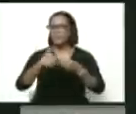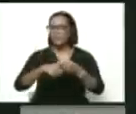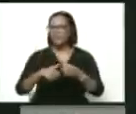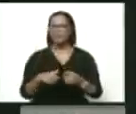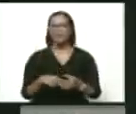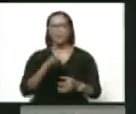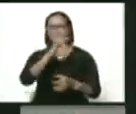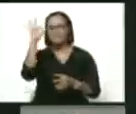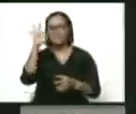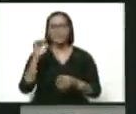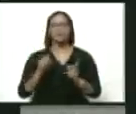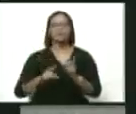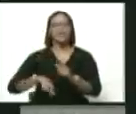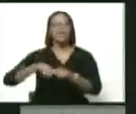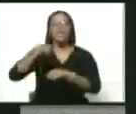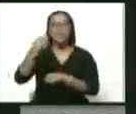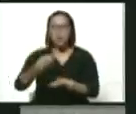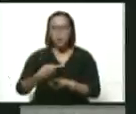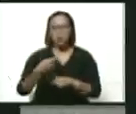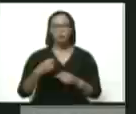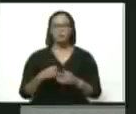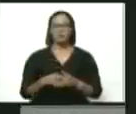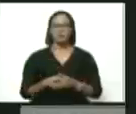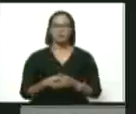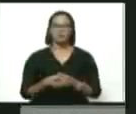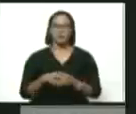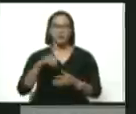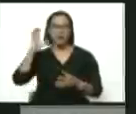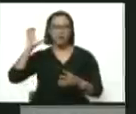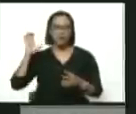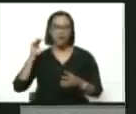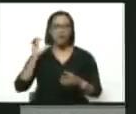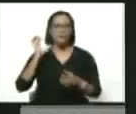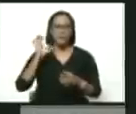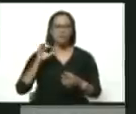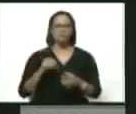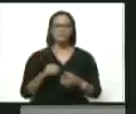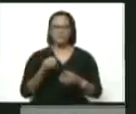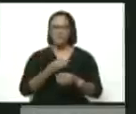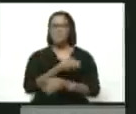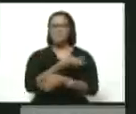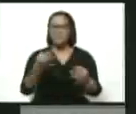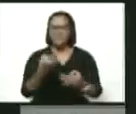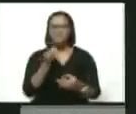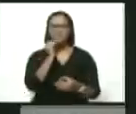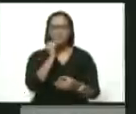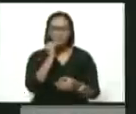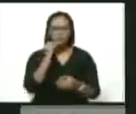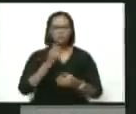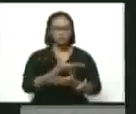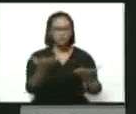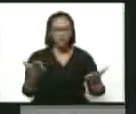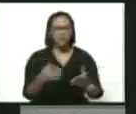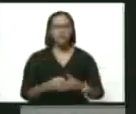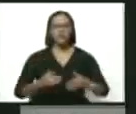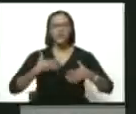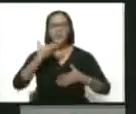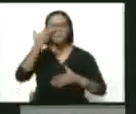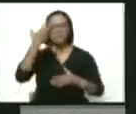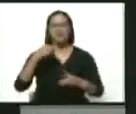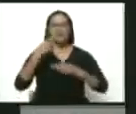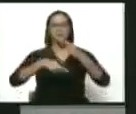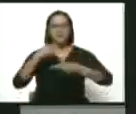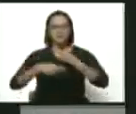en otras capitales de estados del país. Excelente muchacho, muchachada, con el espíritu